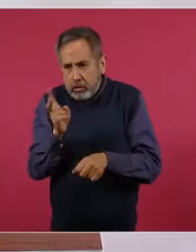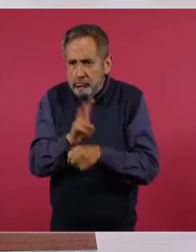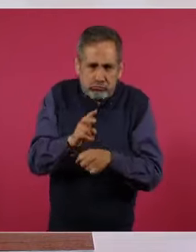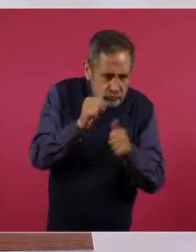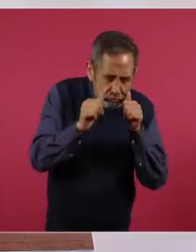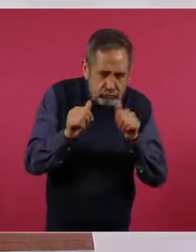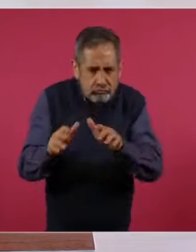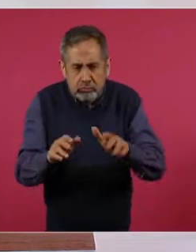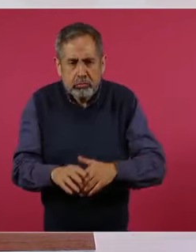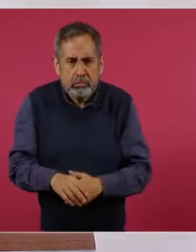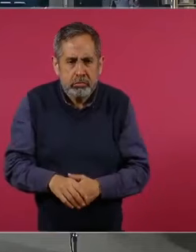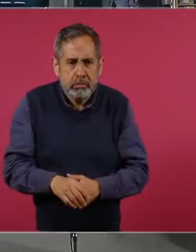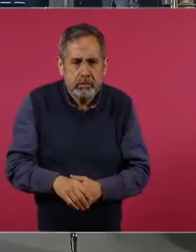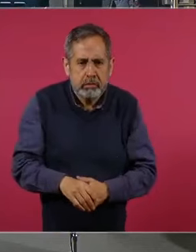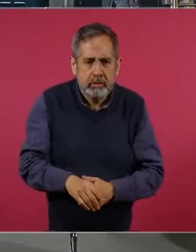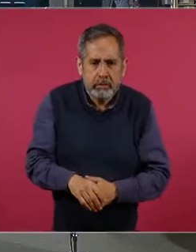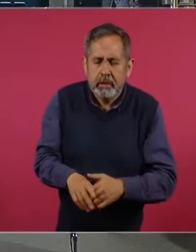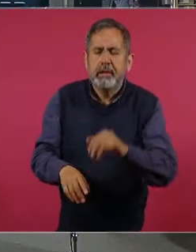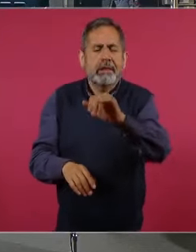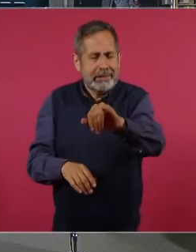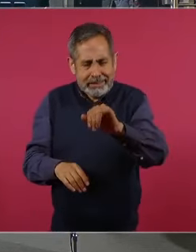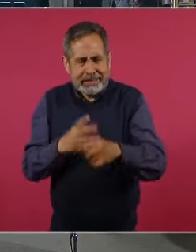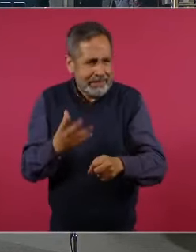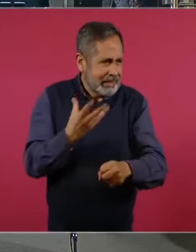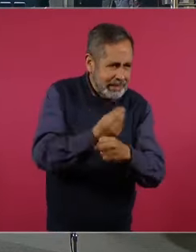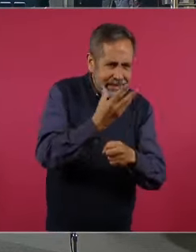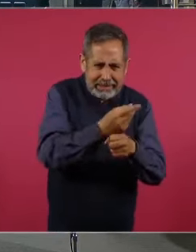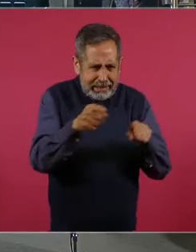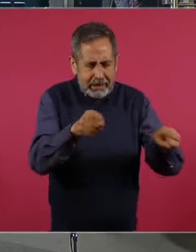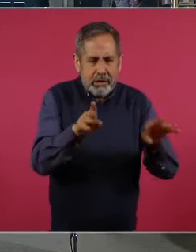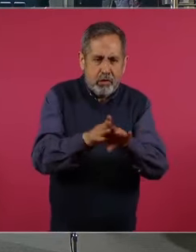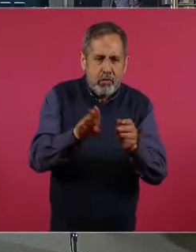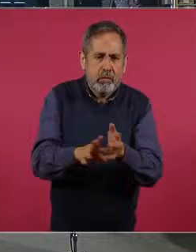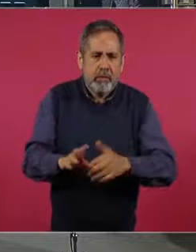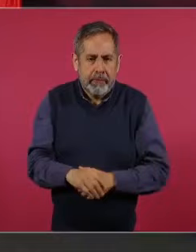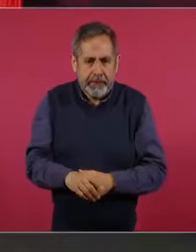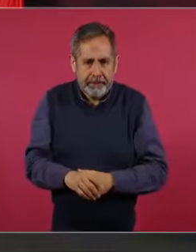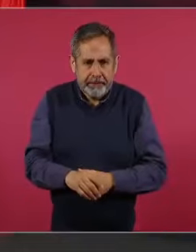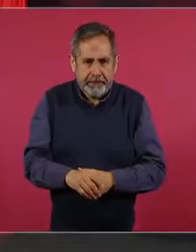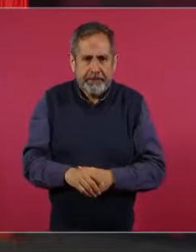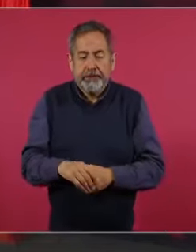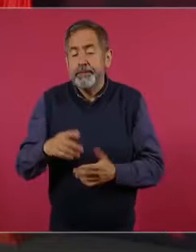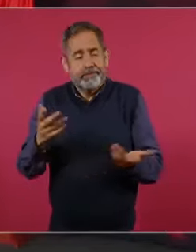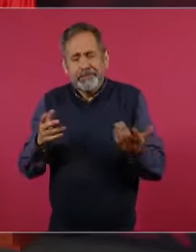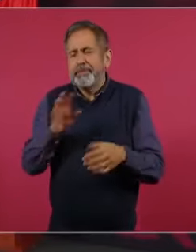¿Pero tiene arreglo este choque entre los grupos? Sí, tiene arreglo. ¿Cómo? Pues con